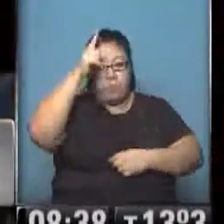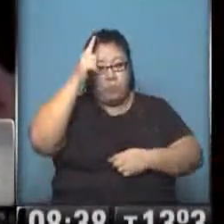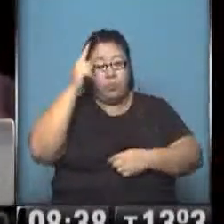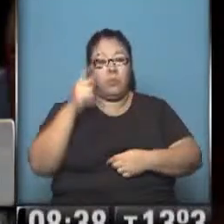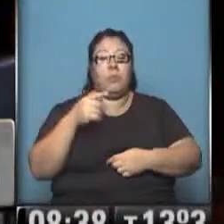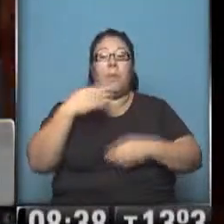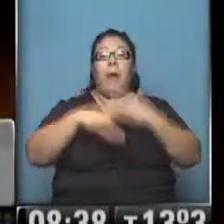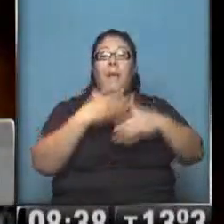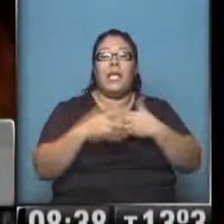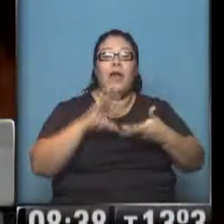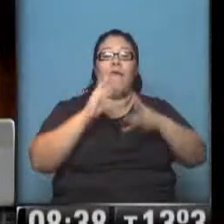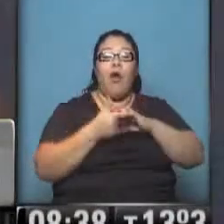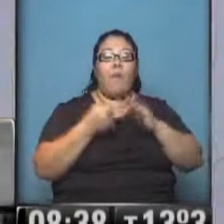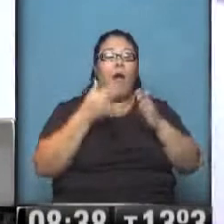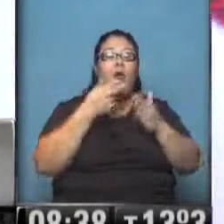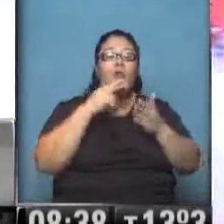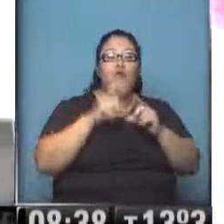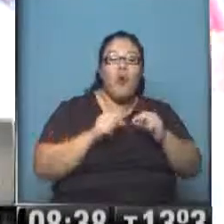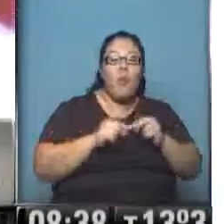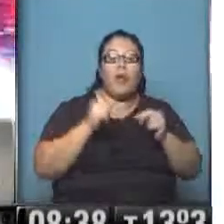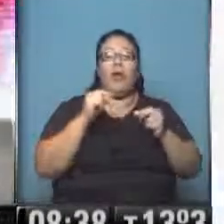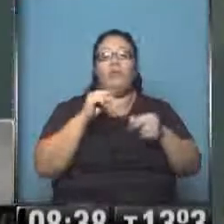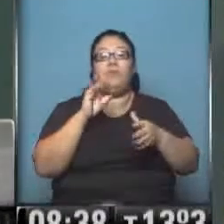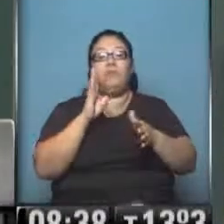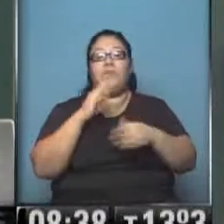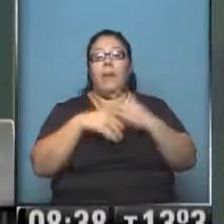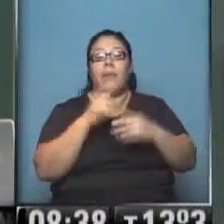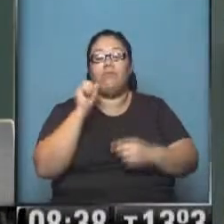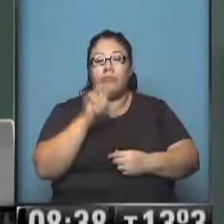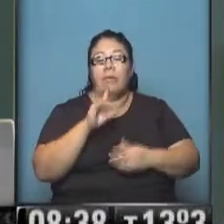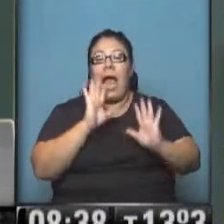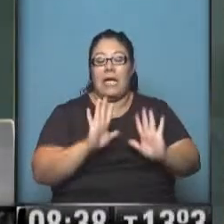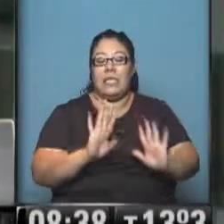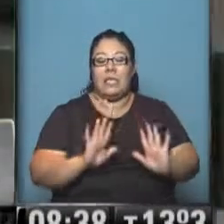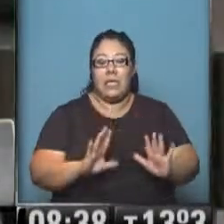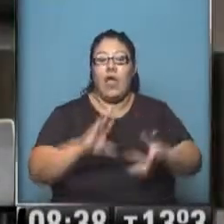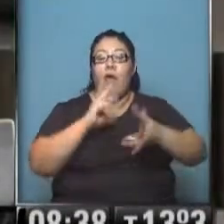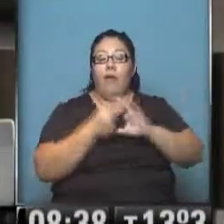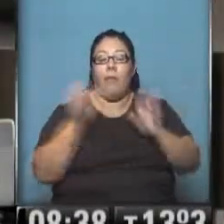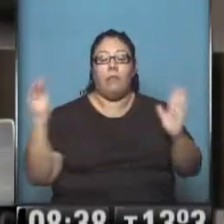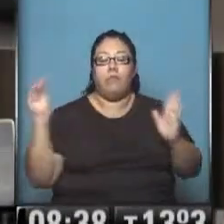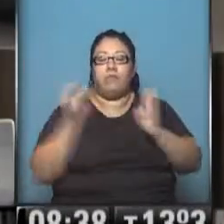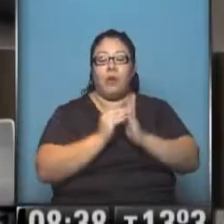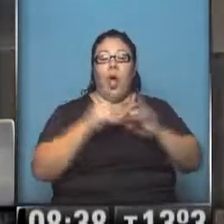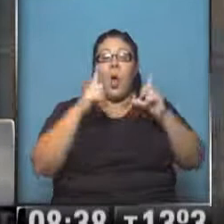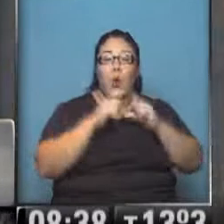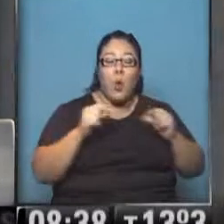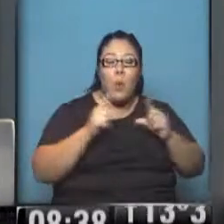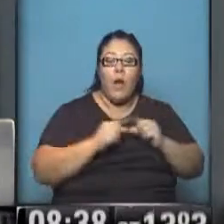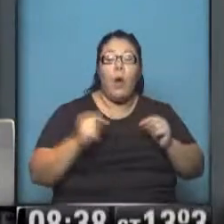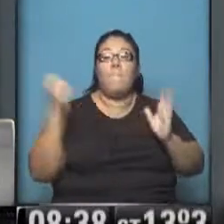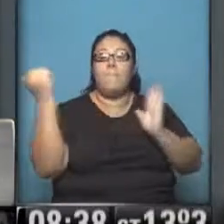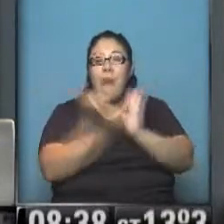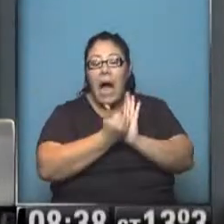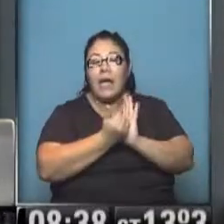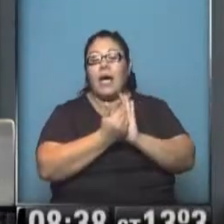calibre del arma y la enumeración eso se hace con papel higiénico dijo la fiscal es para sentar en actas la marca numeración calibre del arma para que